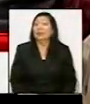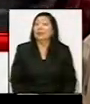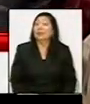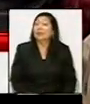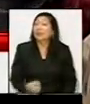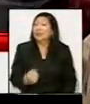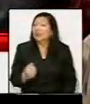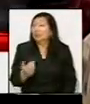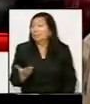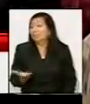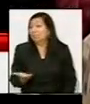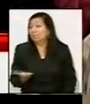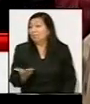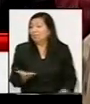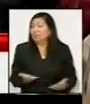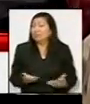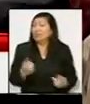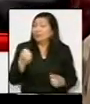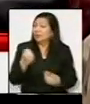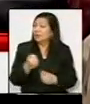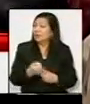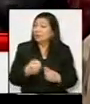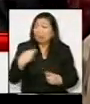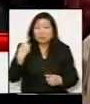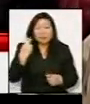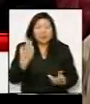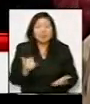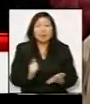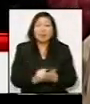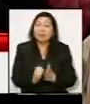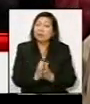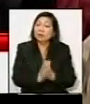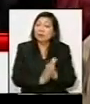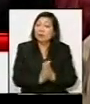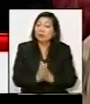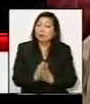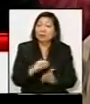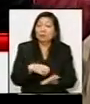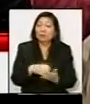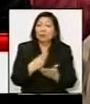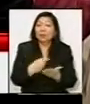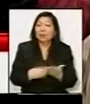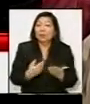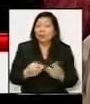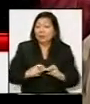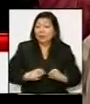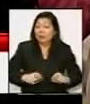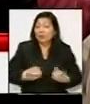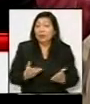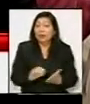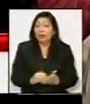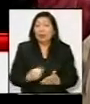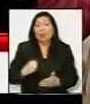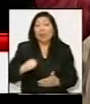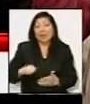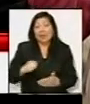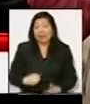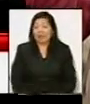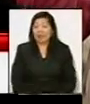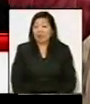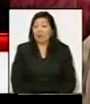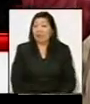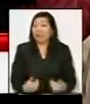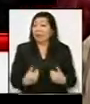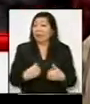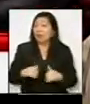especie de digamos de lucha política que beneficia un sector de la población porque matar el parlamentario va a estar en el alcalde y entonces van a